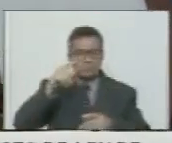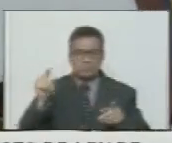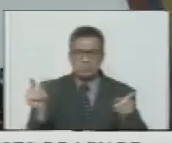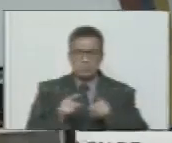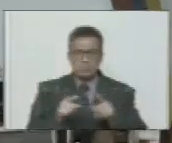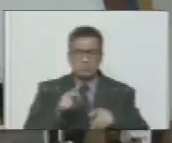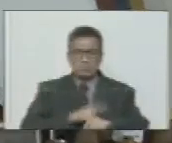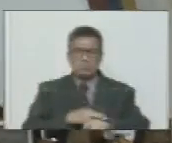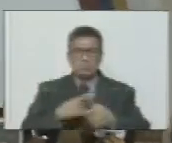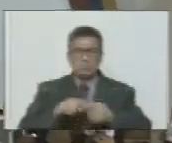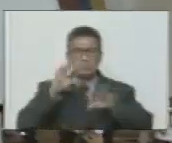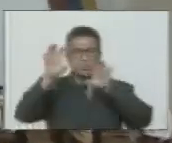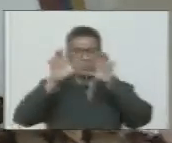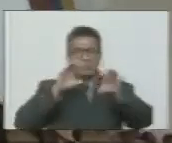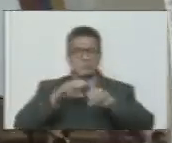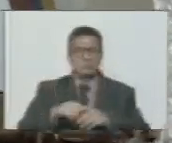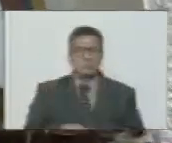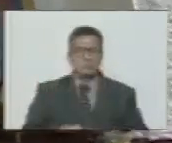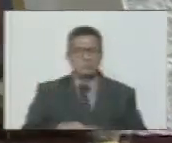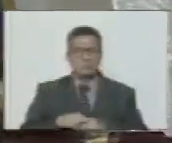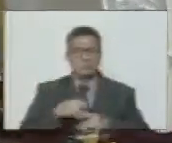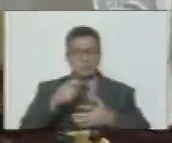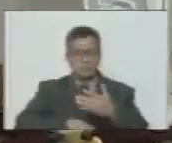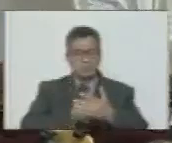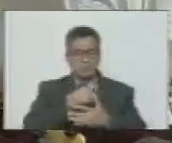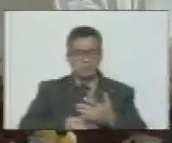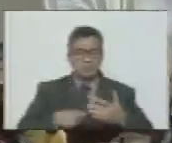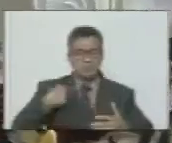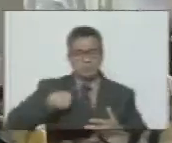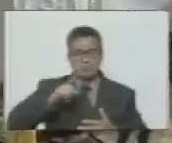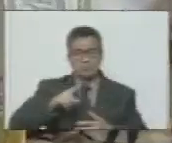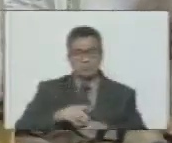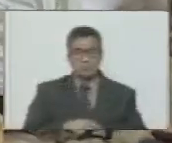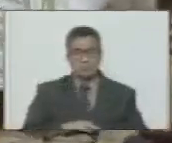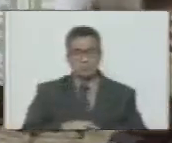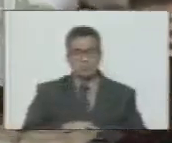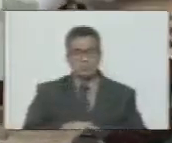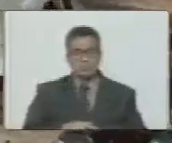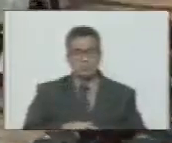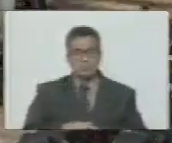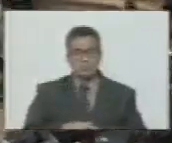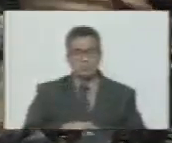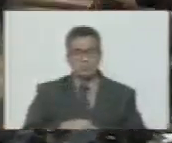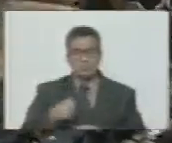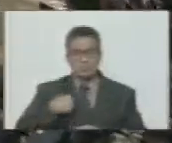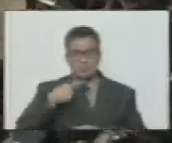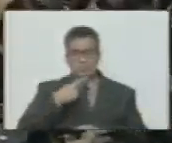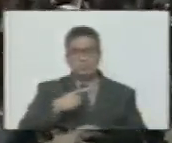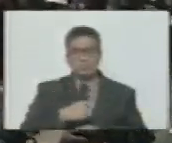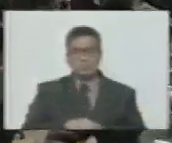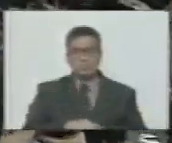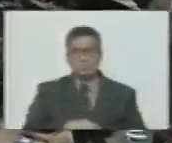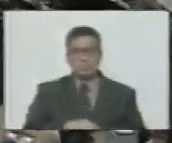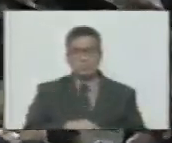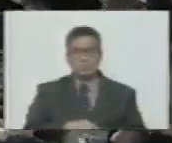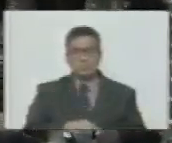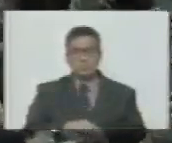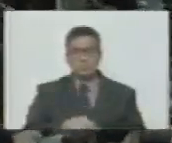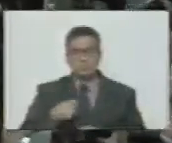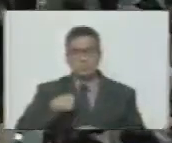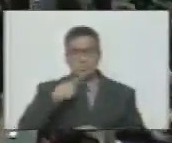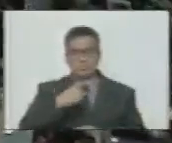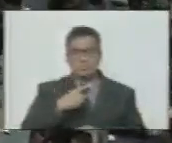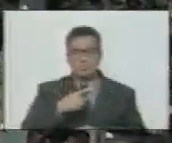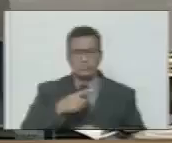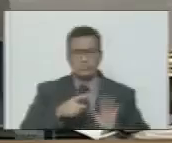misiones de corta duración en el extranjero. Esta prohibición no será... En el exterior. En el exterior. Yo lo tengo